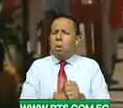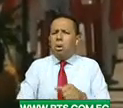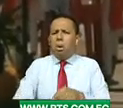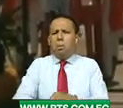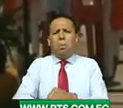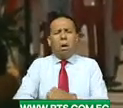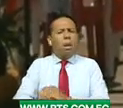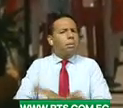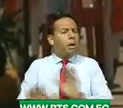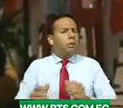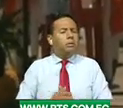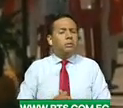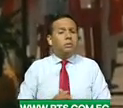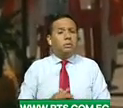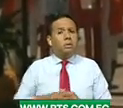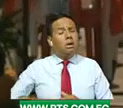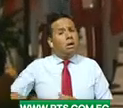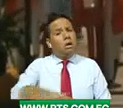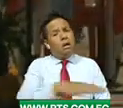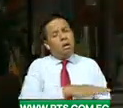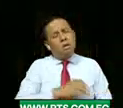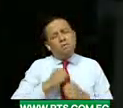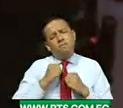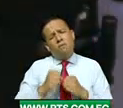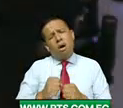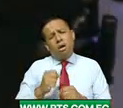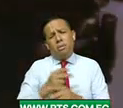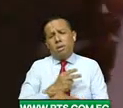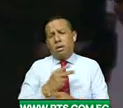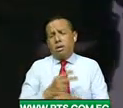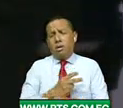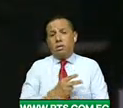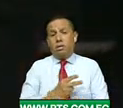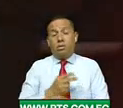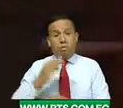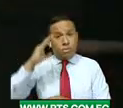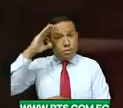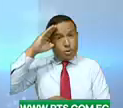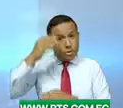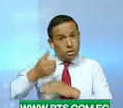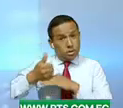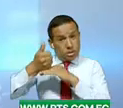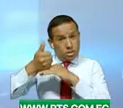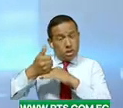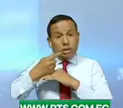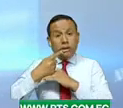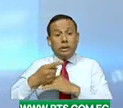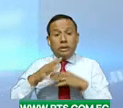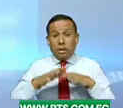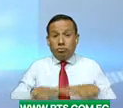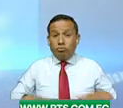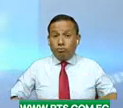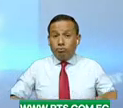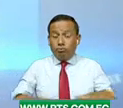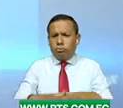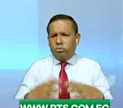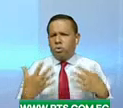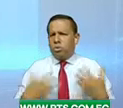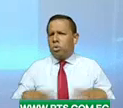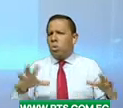peligroso. Eso sí, se ha tornado demasiado peligroso. Según el Comando Zonal 8, solo en este distrito se han